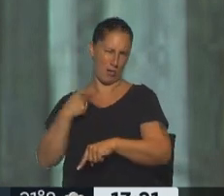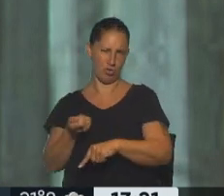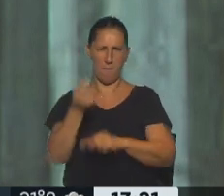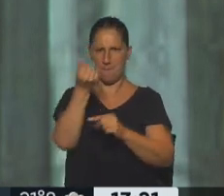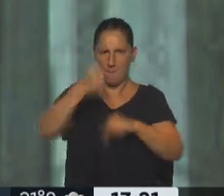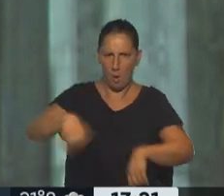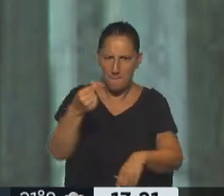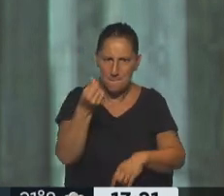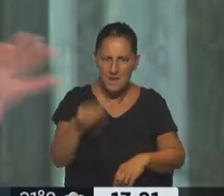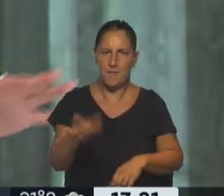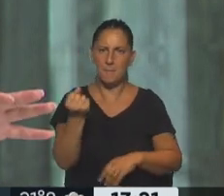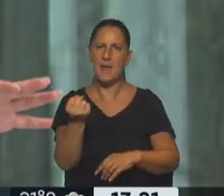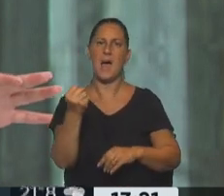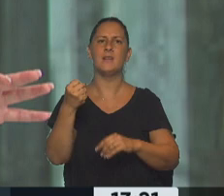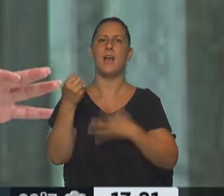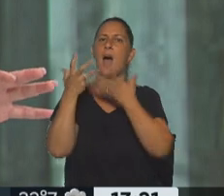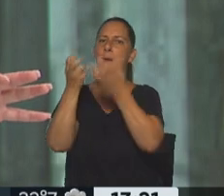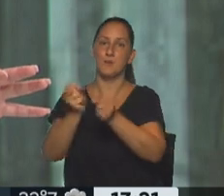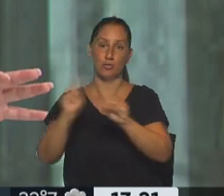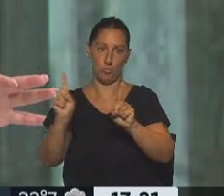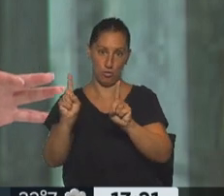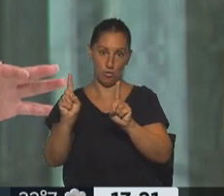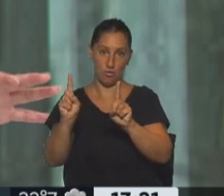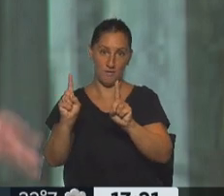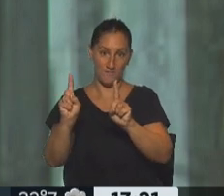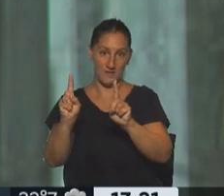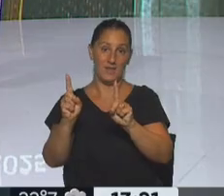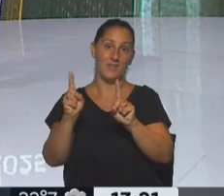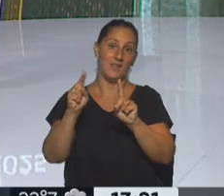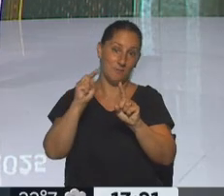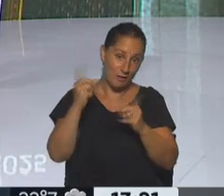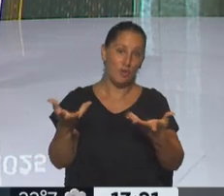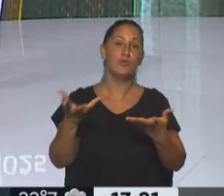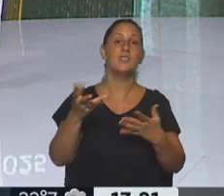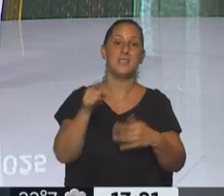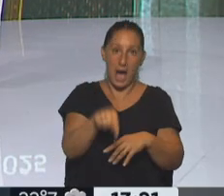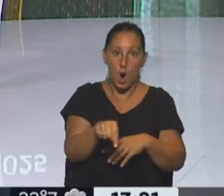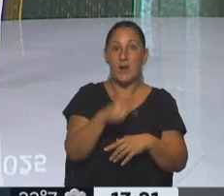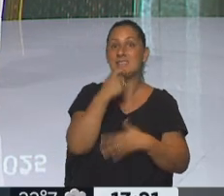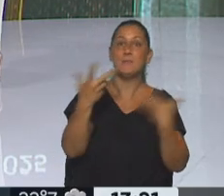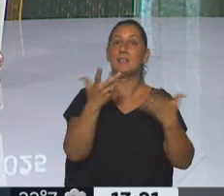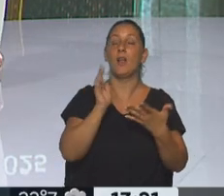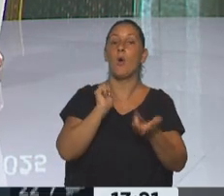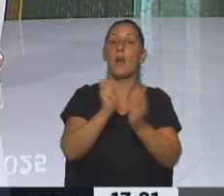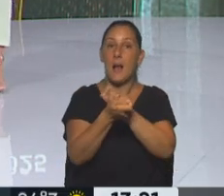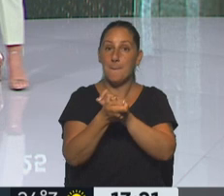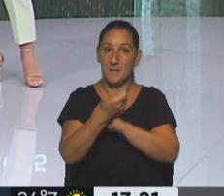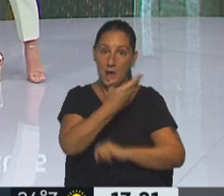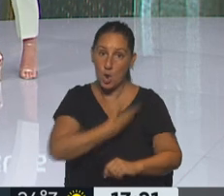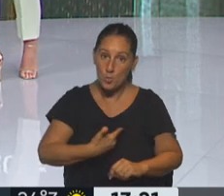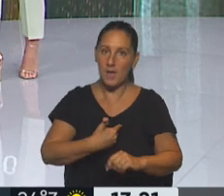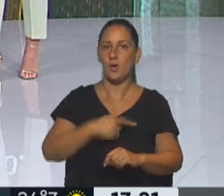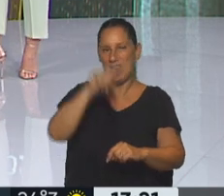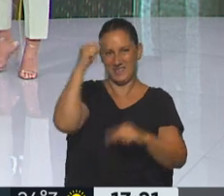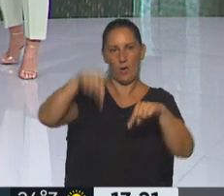a bancar las condiciones que tienes de cobro de los títulos bueno los cubre frente a un escenario negativo y